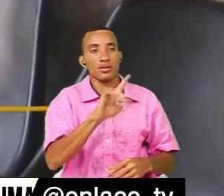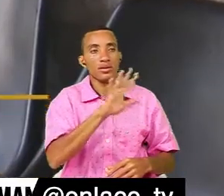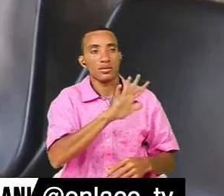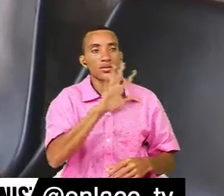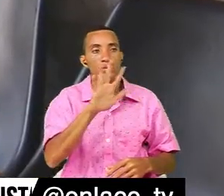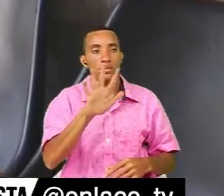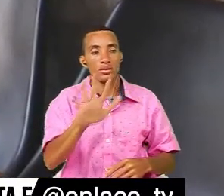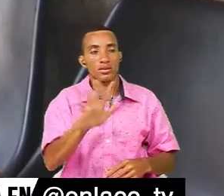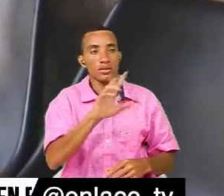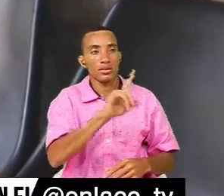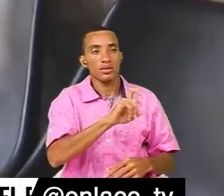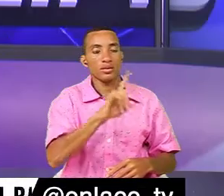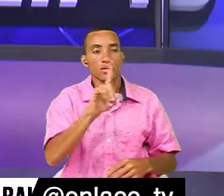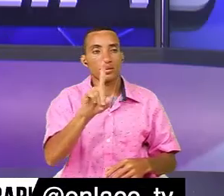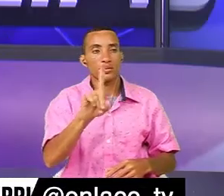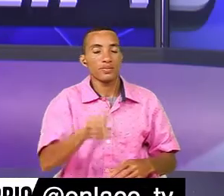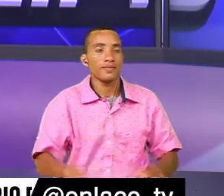300-541-5561.